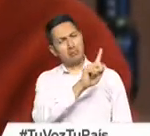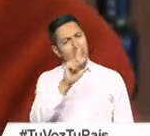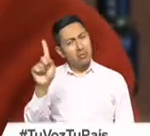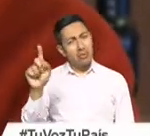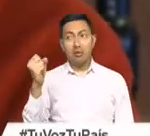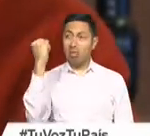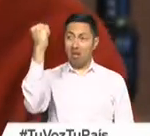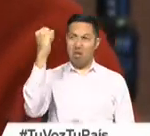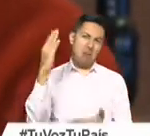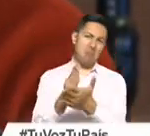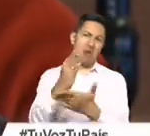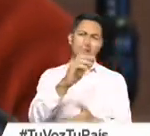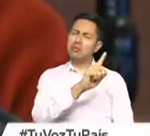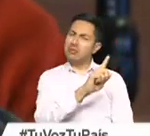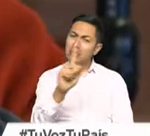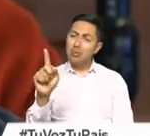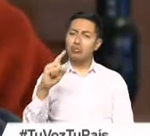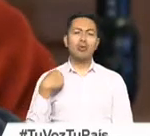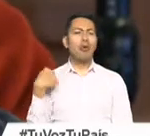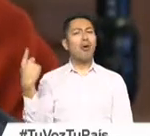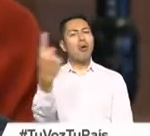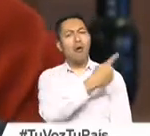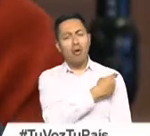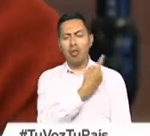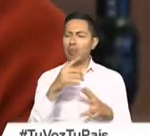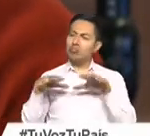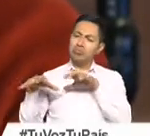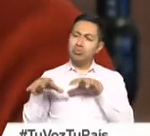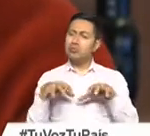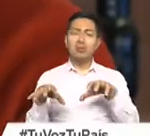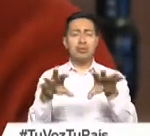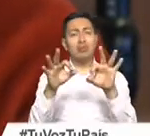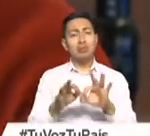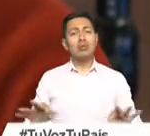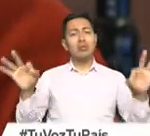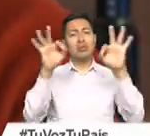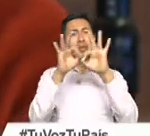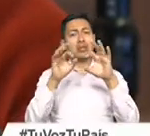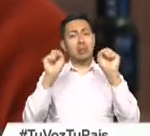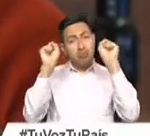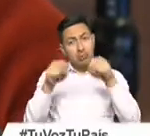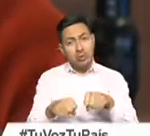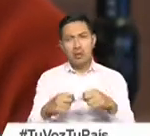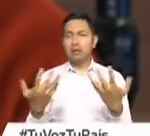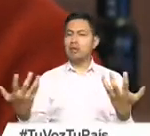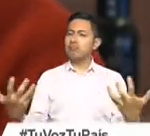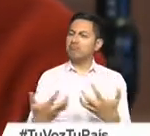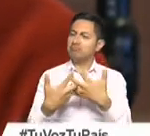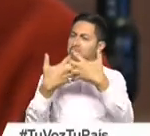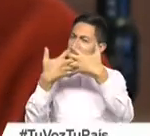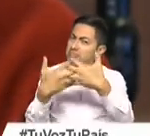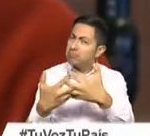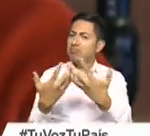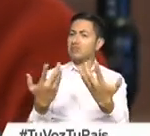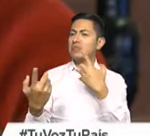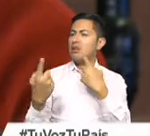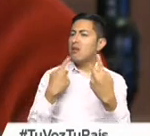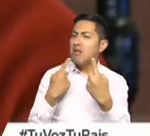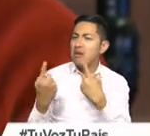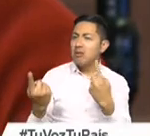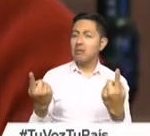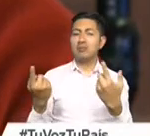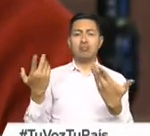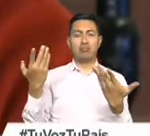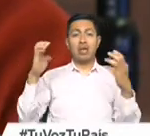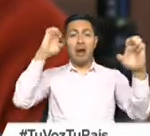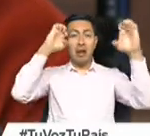los derechos, sino que todos, como actores principales, podamos ser parte de un, digamos, una construcción de